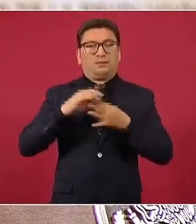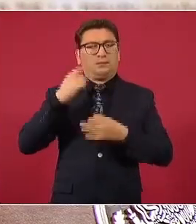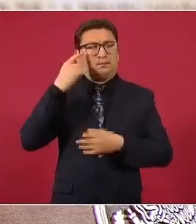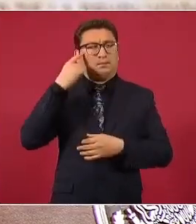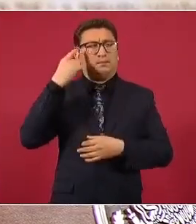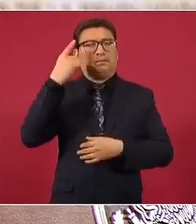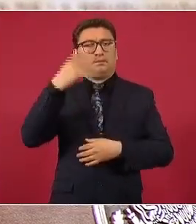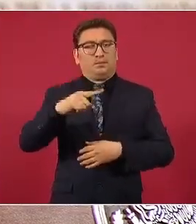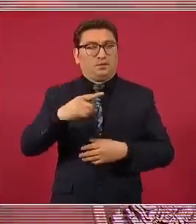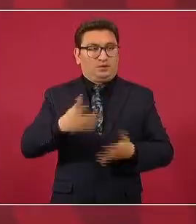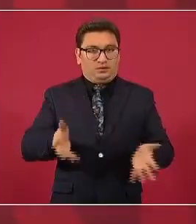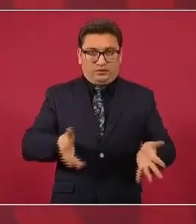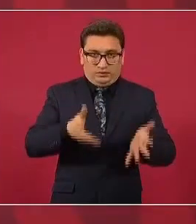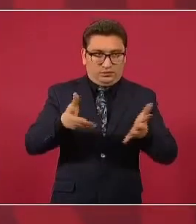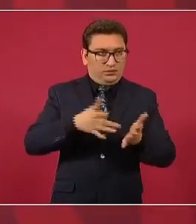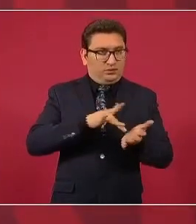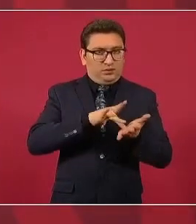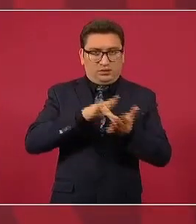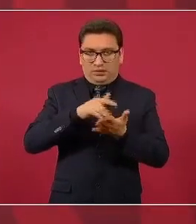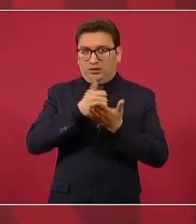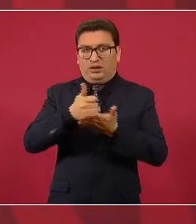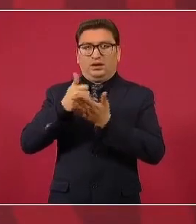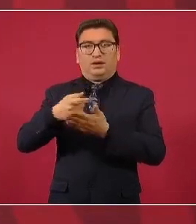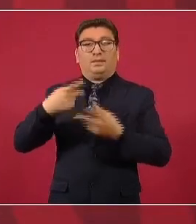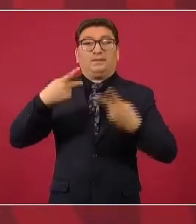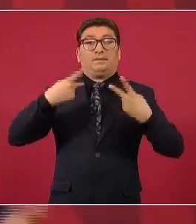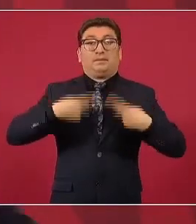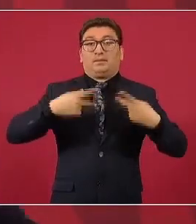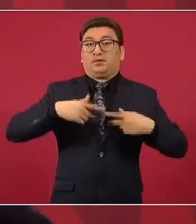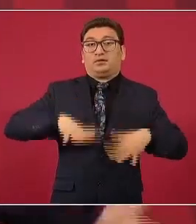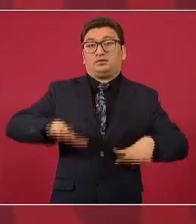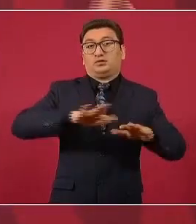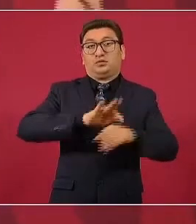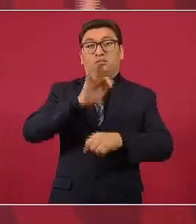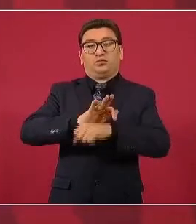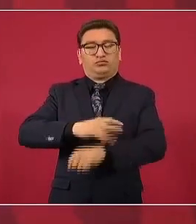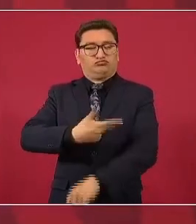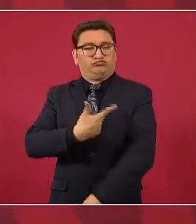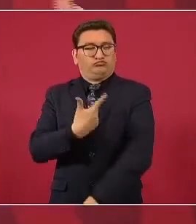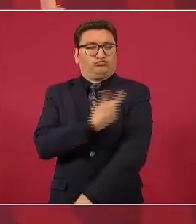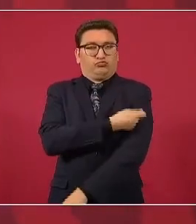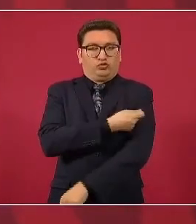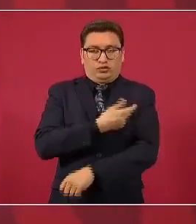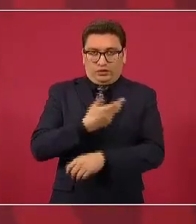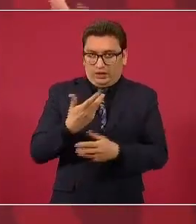para vacunar y para proteger a la gente, así igual ahora,